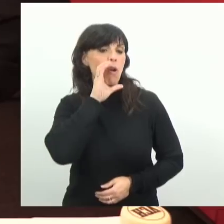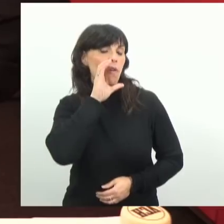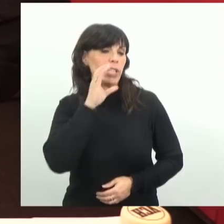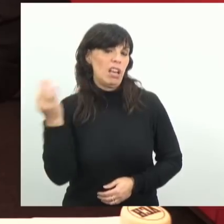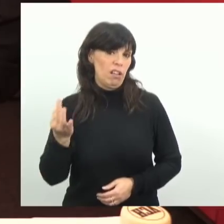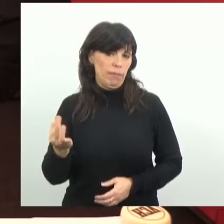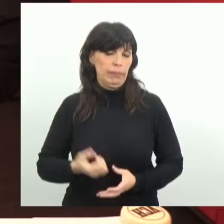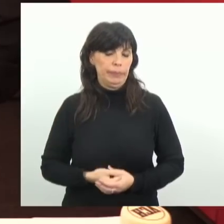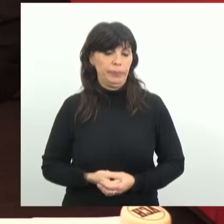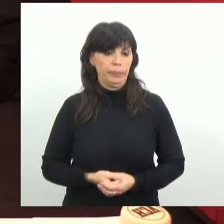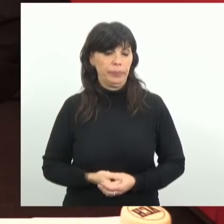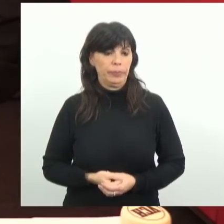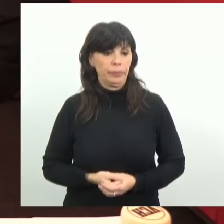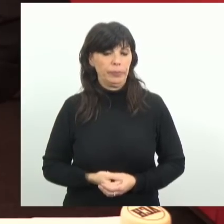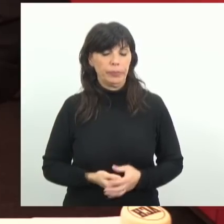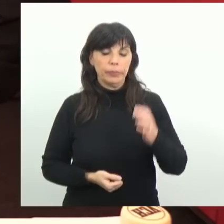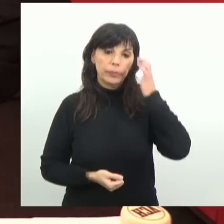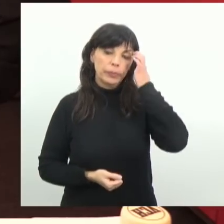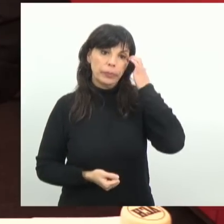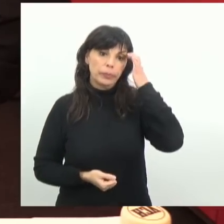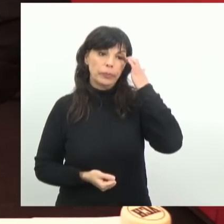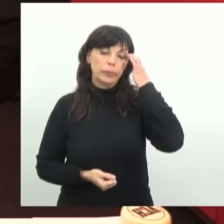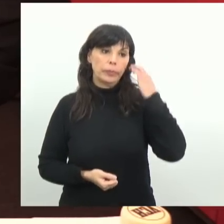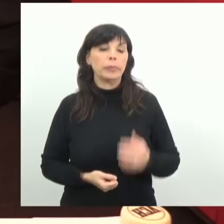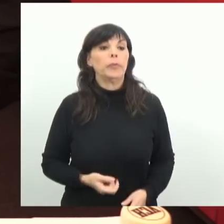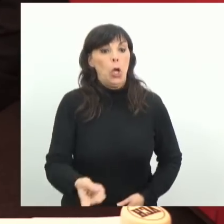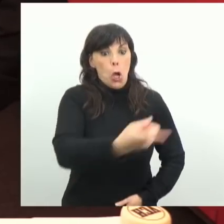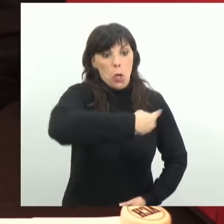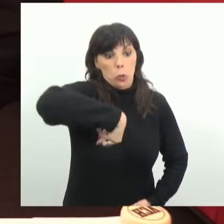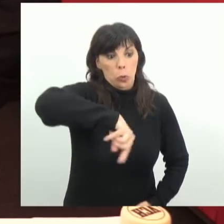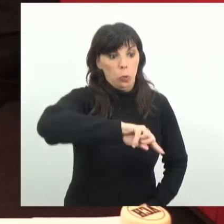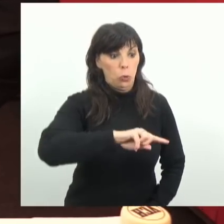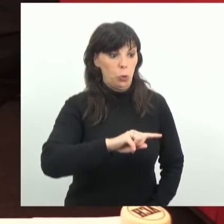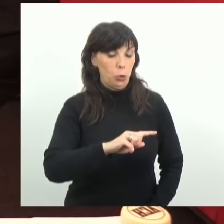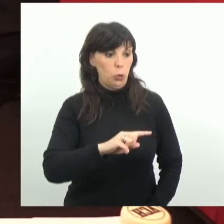Nosotros, que algunas veces ni estamos de acuerdo con nosotros mismos,